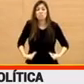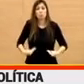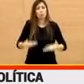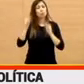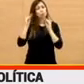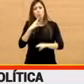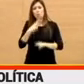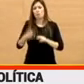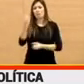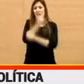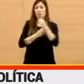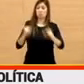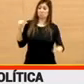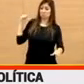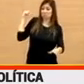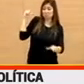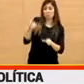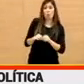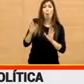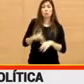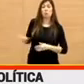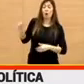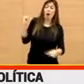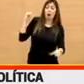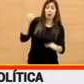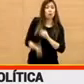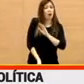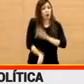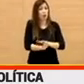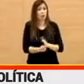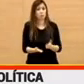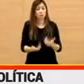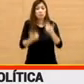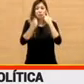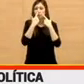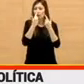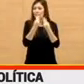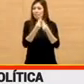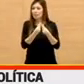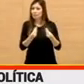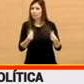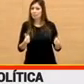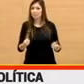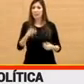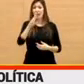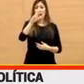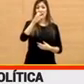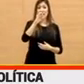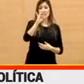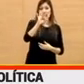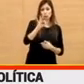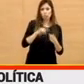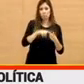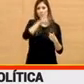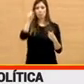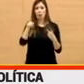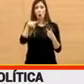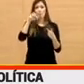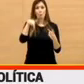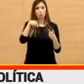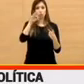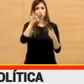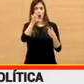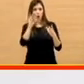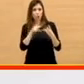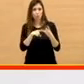en las últimas décadas. Porque hay un hilo, un hilo que va desde Rodrigo Rato al señor Montoro, pero que pasa por el señor Solves y Elena